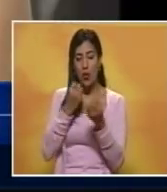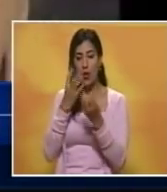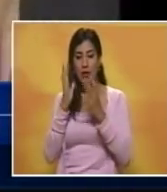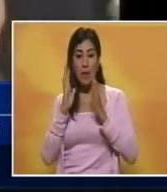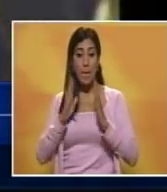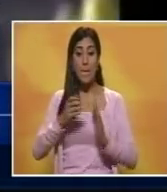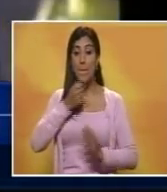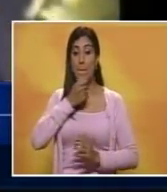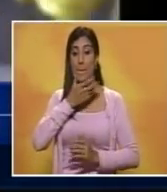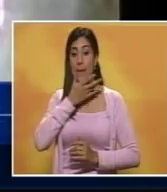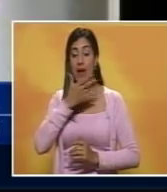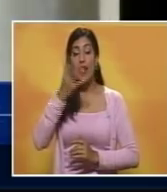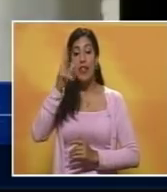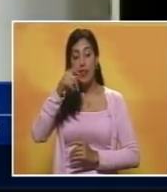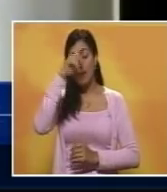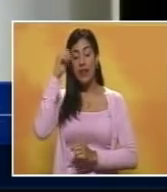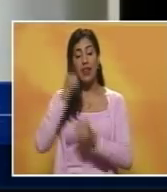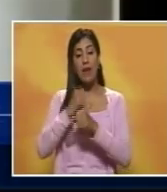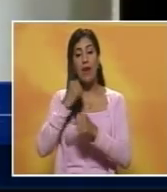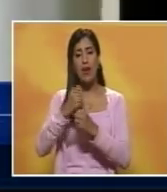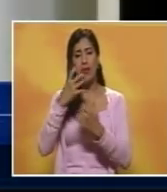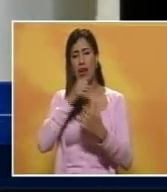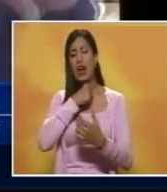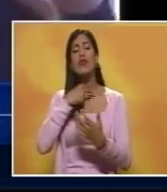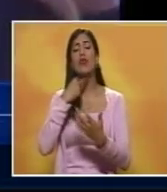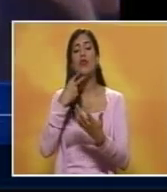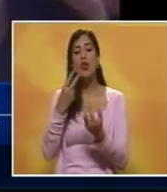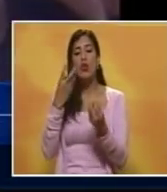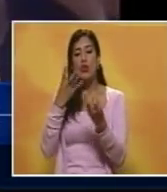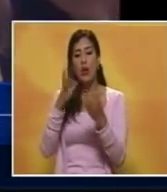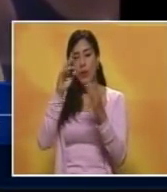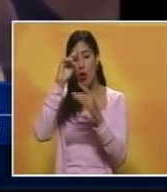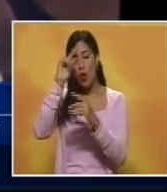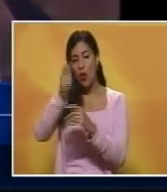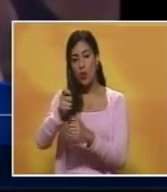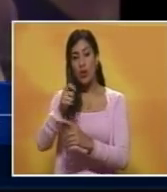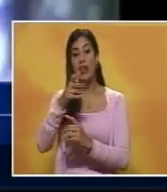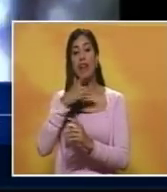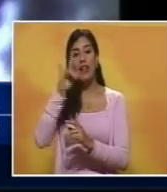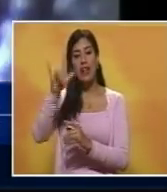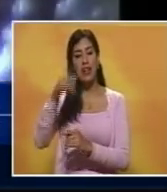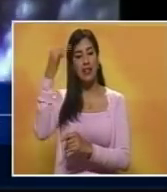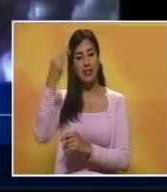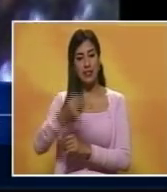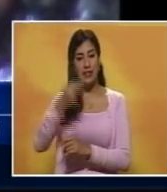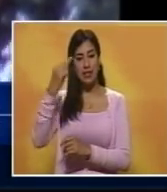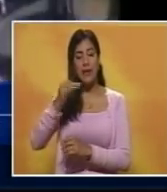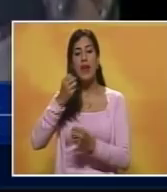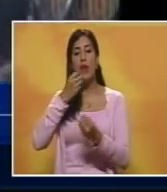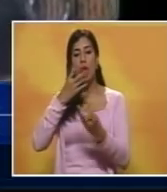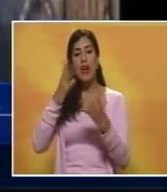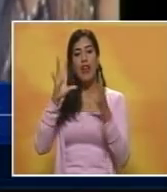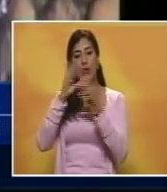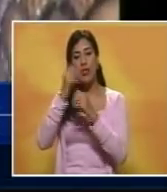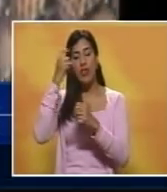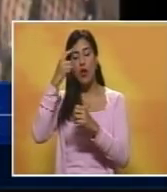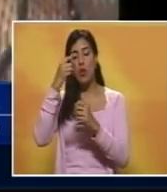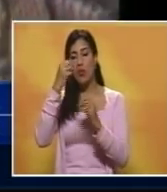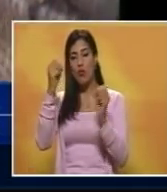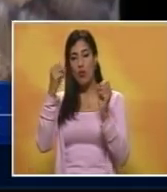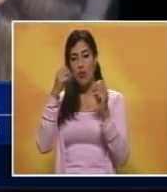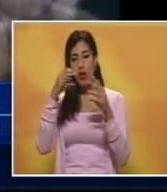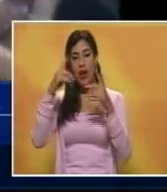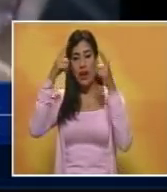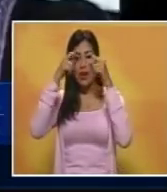tu belleza, tu categoría y el talento que Dios te ha dado y atesoras, queriéndote siempre. Que tengan un feliz Halloween, mis